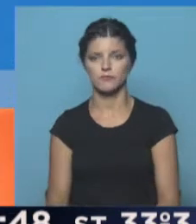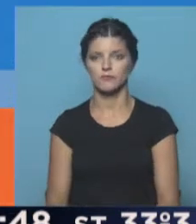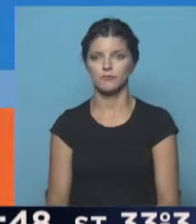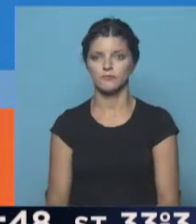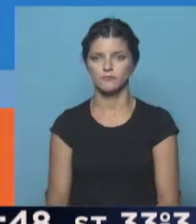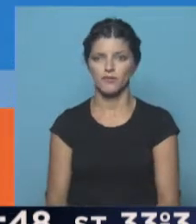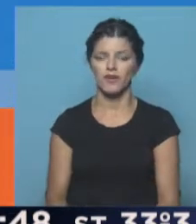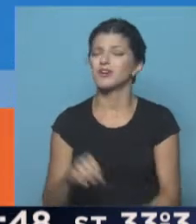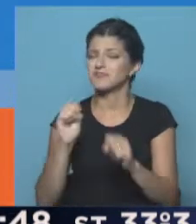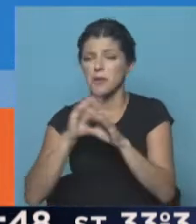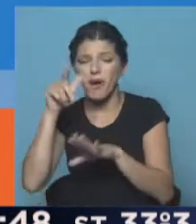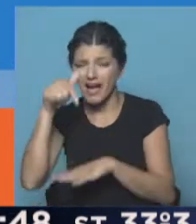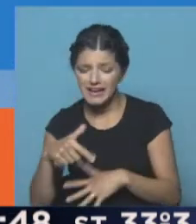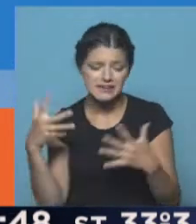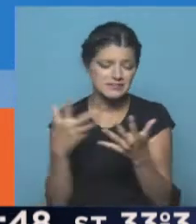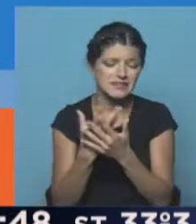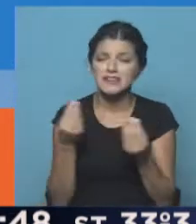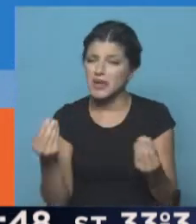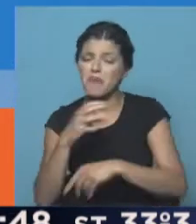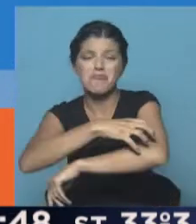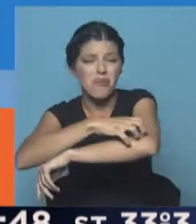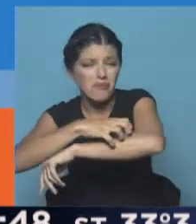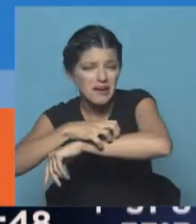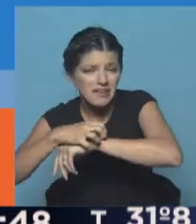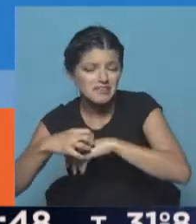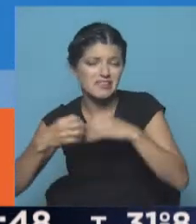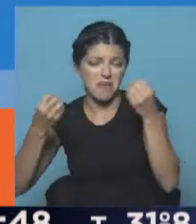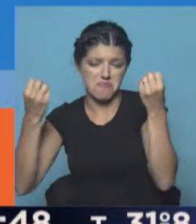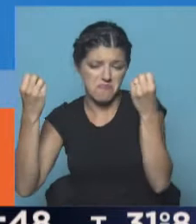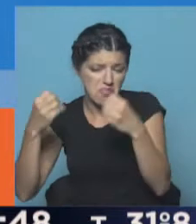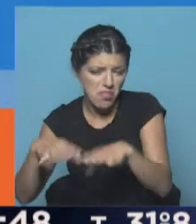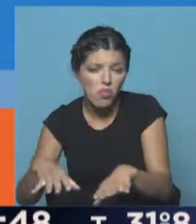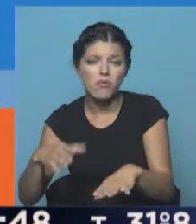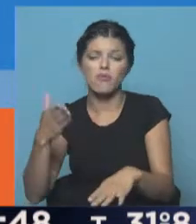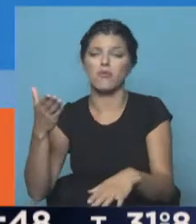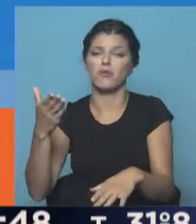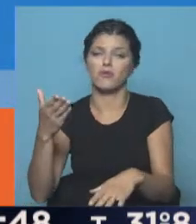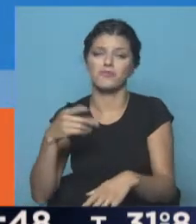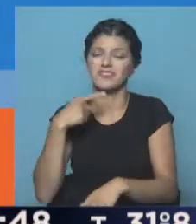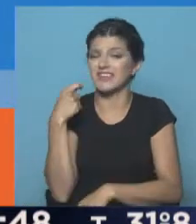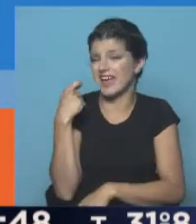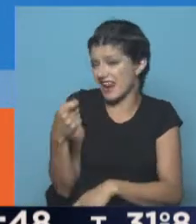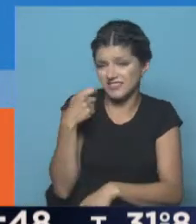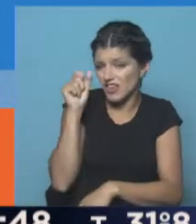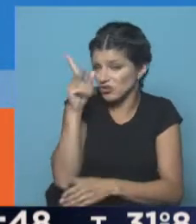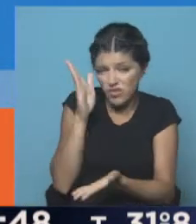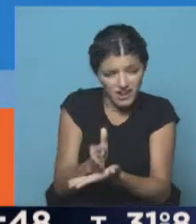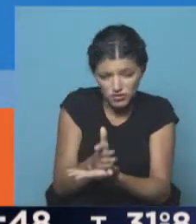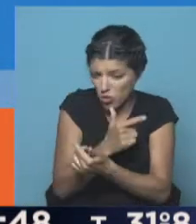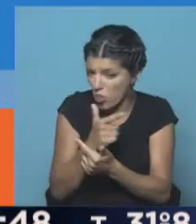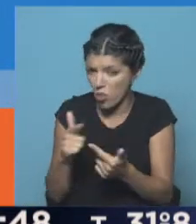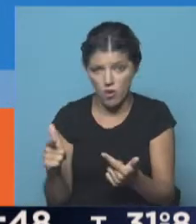pobreza, el abandono, la falta de garantías sobre los mínimos derechos humanos